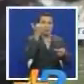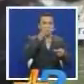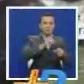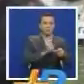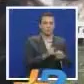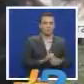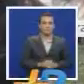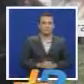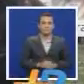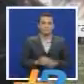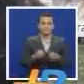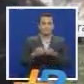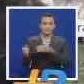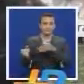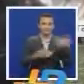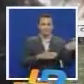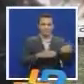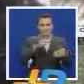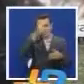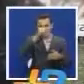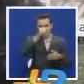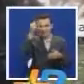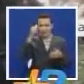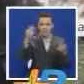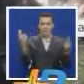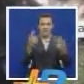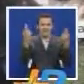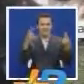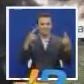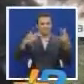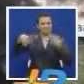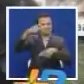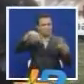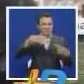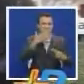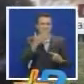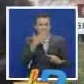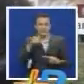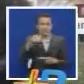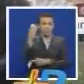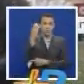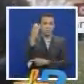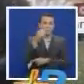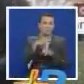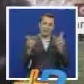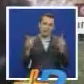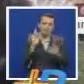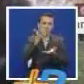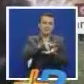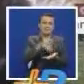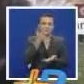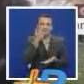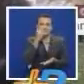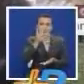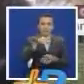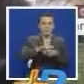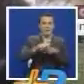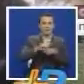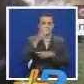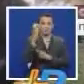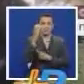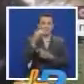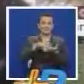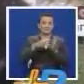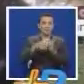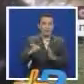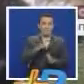Domingo recreativo y festivo para los colombianos, pero quisieron ver la práctica de la Selección Colombia. Sí, claro, eso es algo impactante, algo